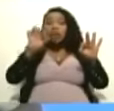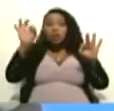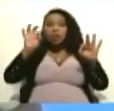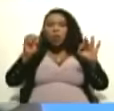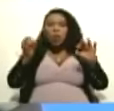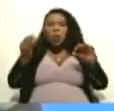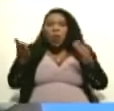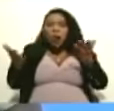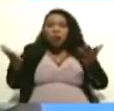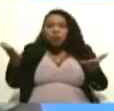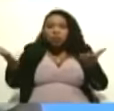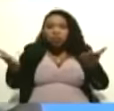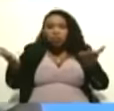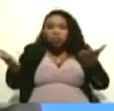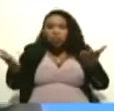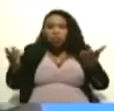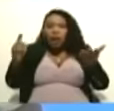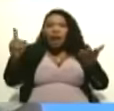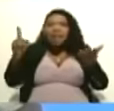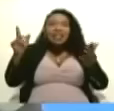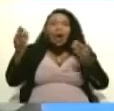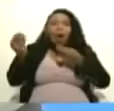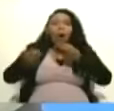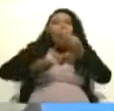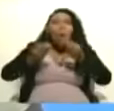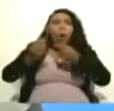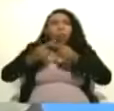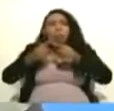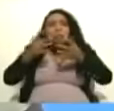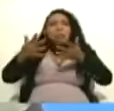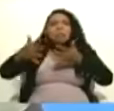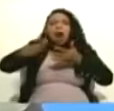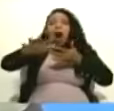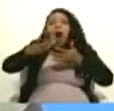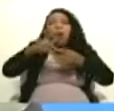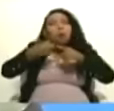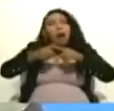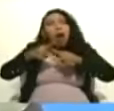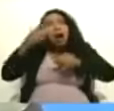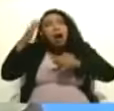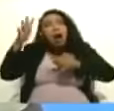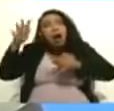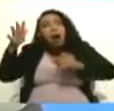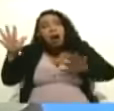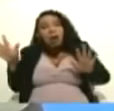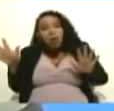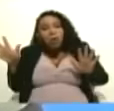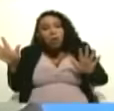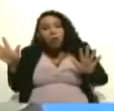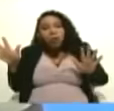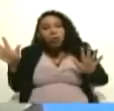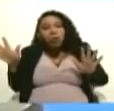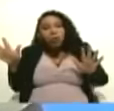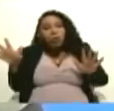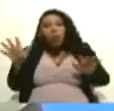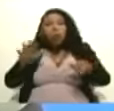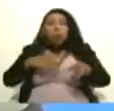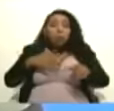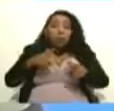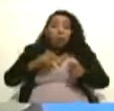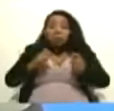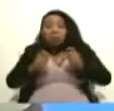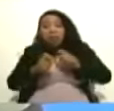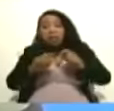ser es una proyección es una regla de tres cuando transmitió el 80% la regla de tres puede o no cambiar porque la velocidad de